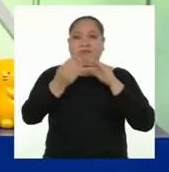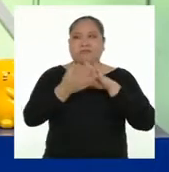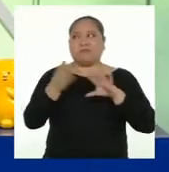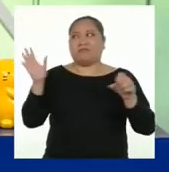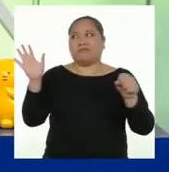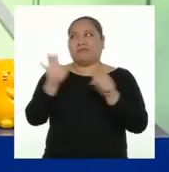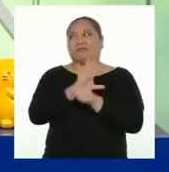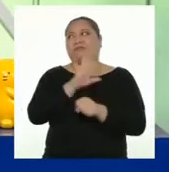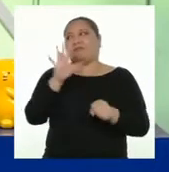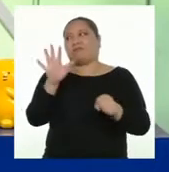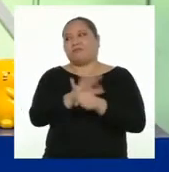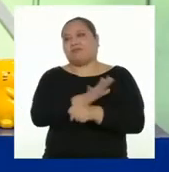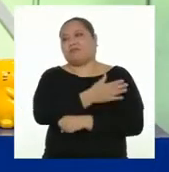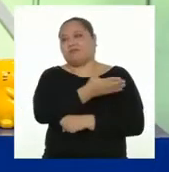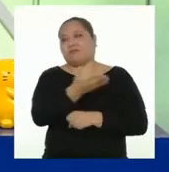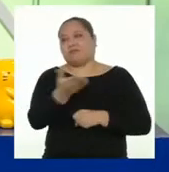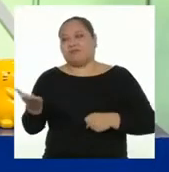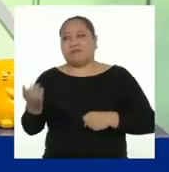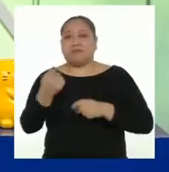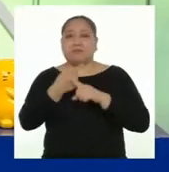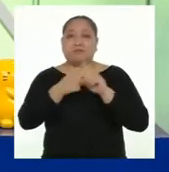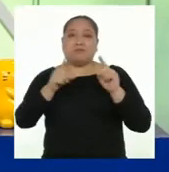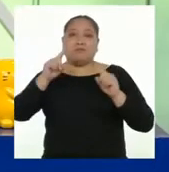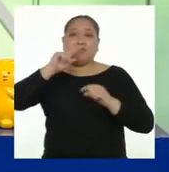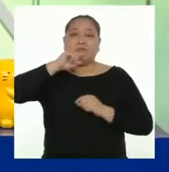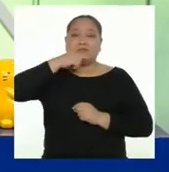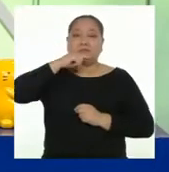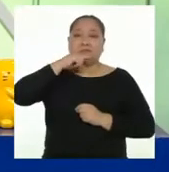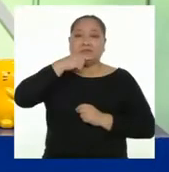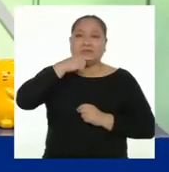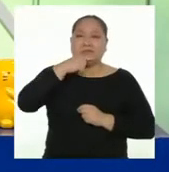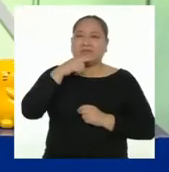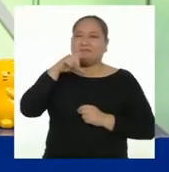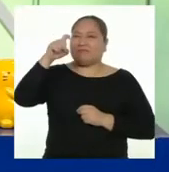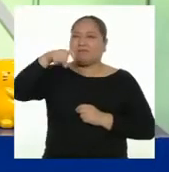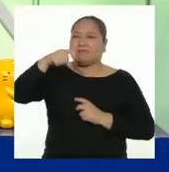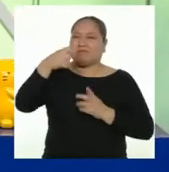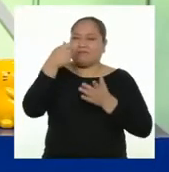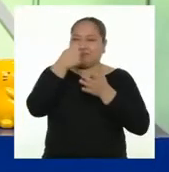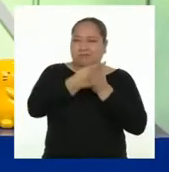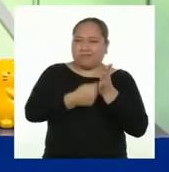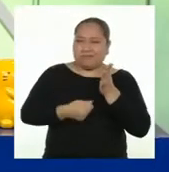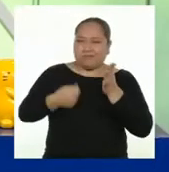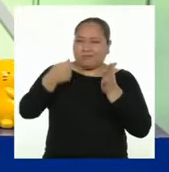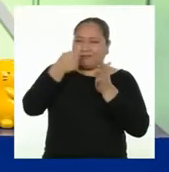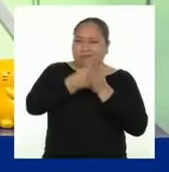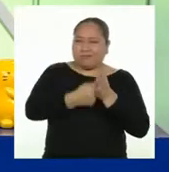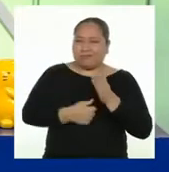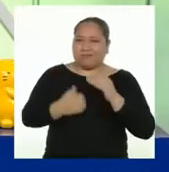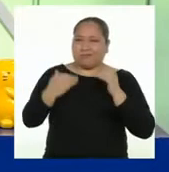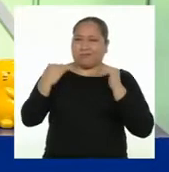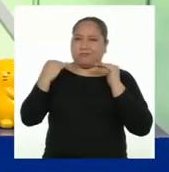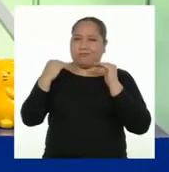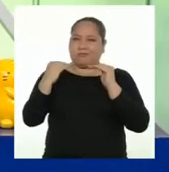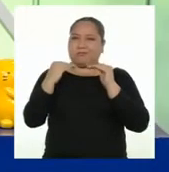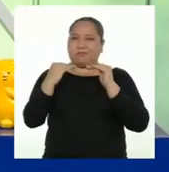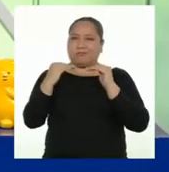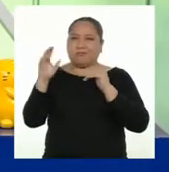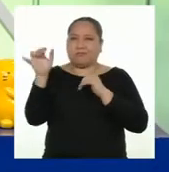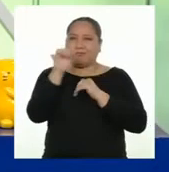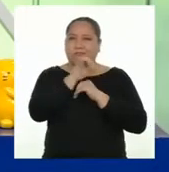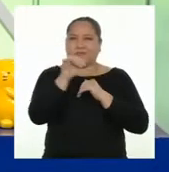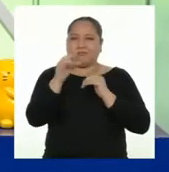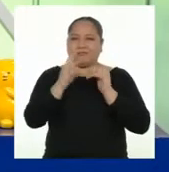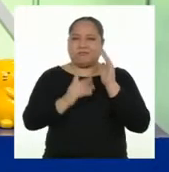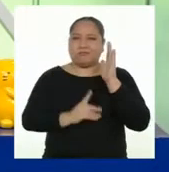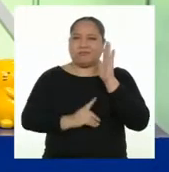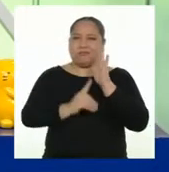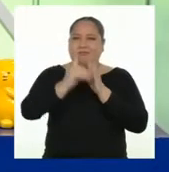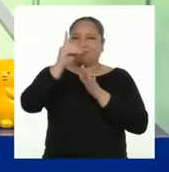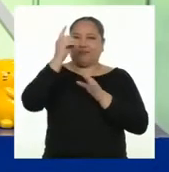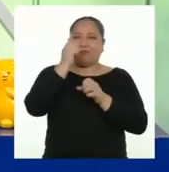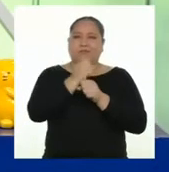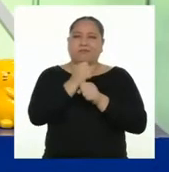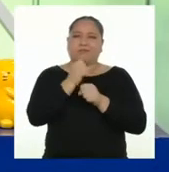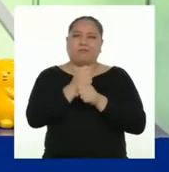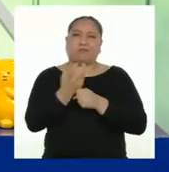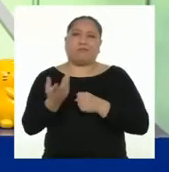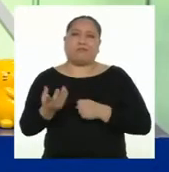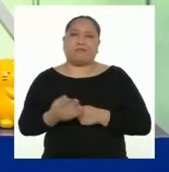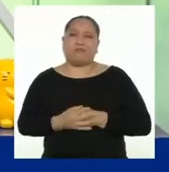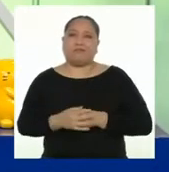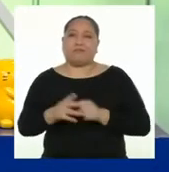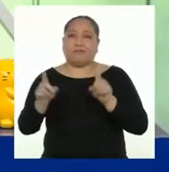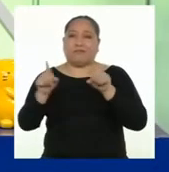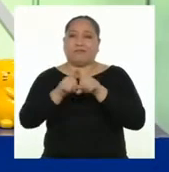está repleta de ellos. Pero las mujeres han tenido que enfrentar los mismos obstáculos que los hombres enfrentan en el desarrollo de sus labores.